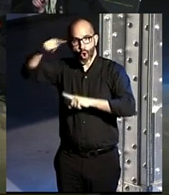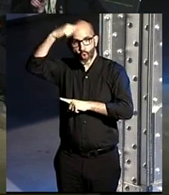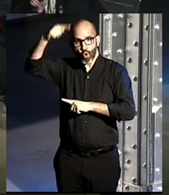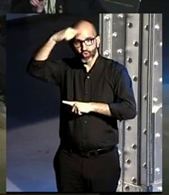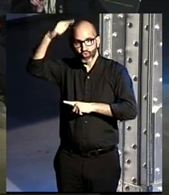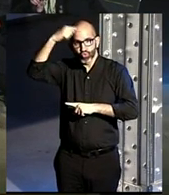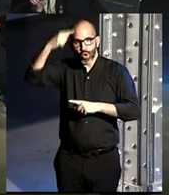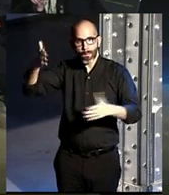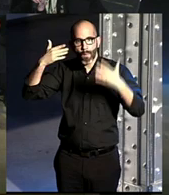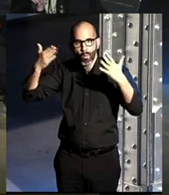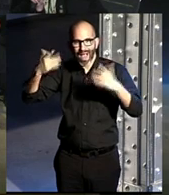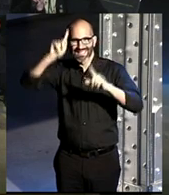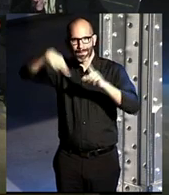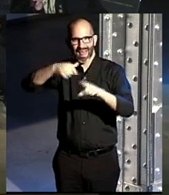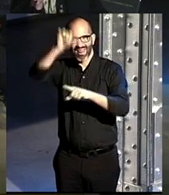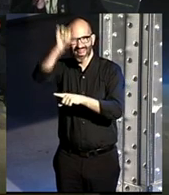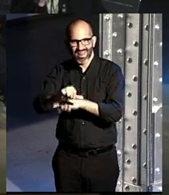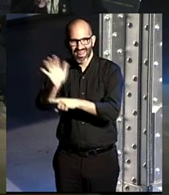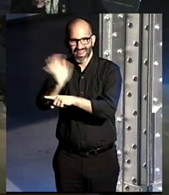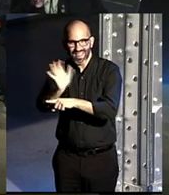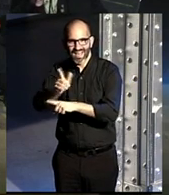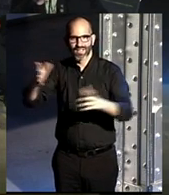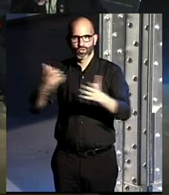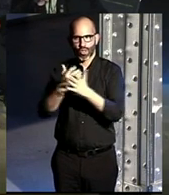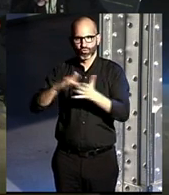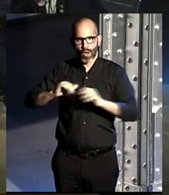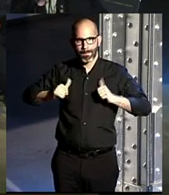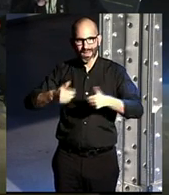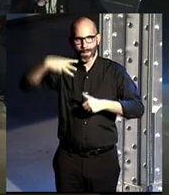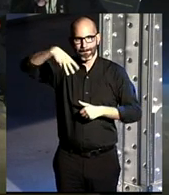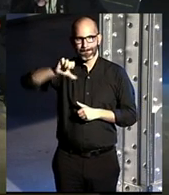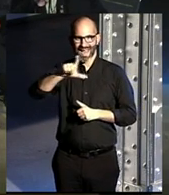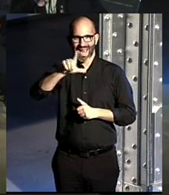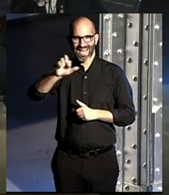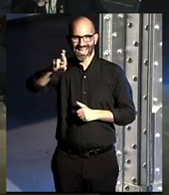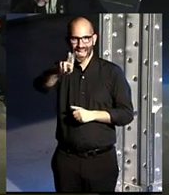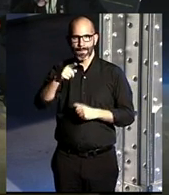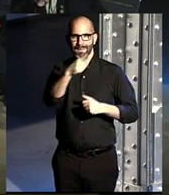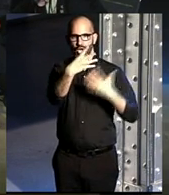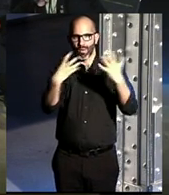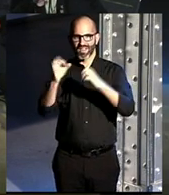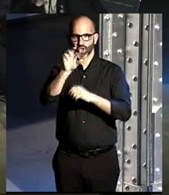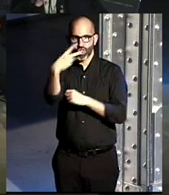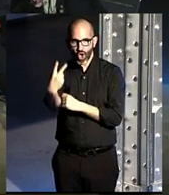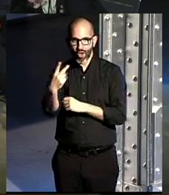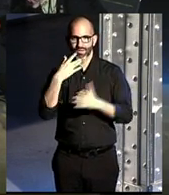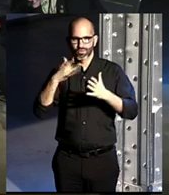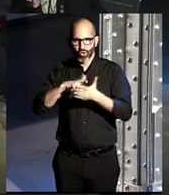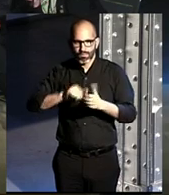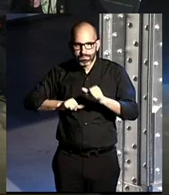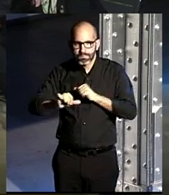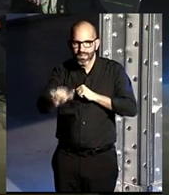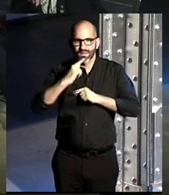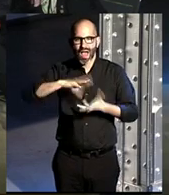ilustrada, pero también el cine, desde los orígenes, desde Méliès, desde 1902, ha adaptado novelas